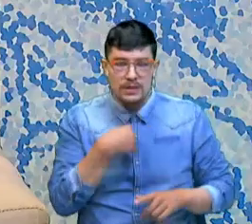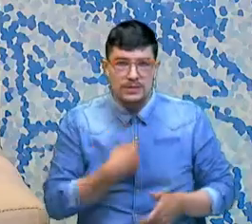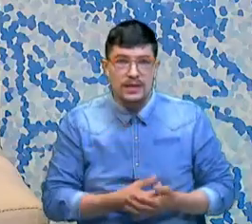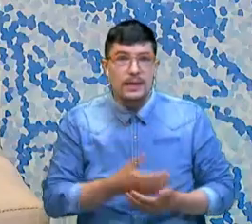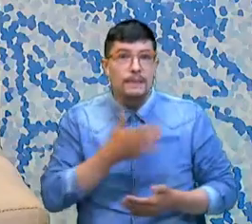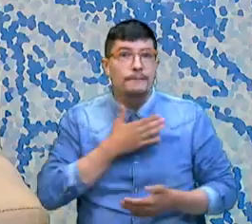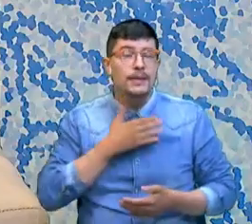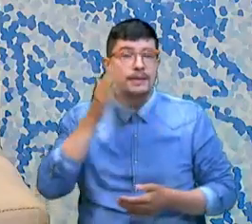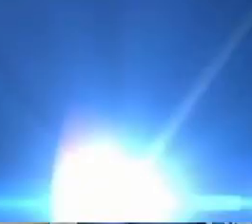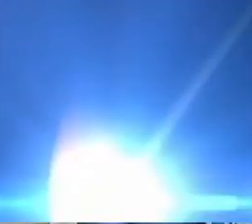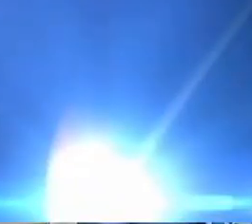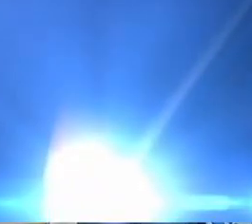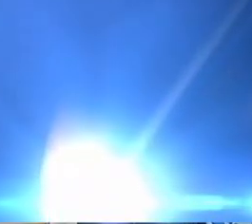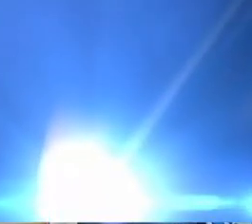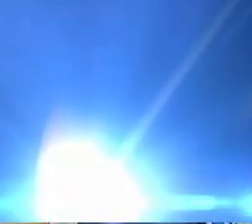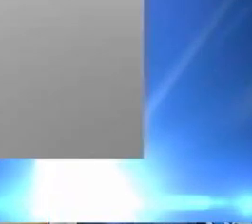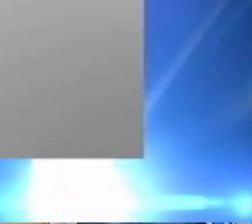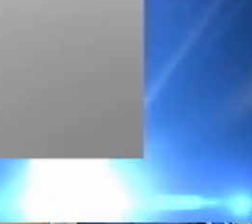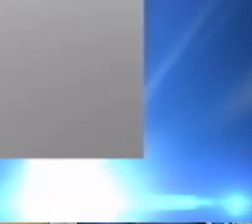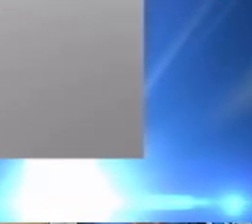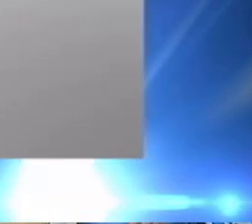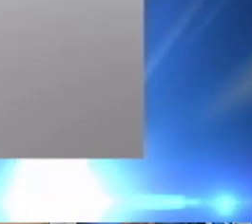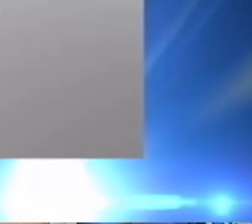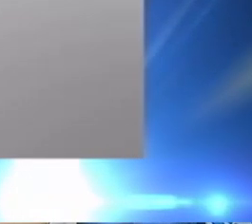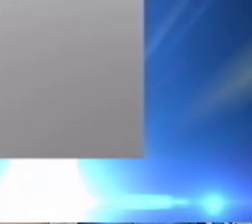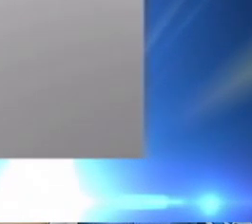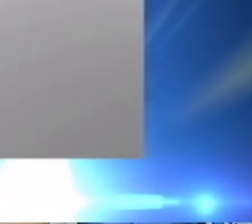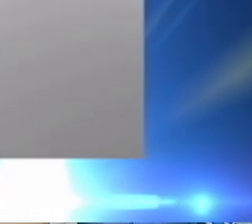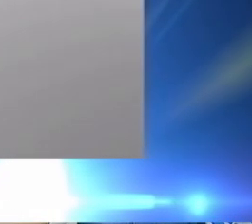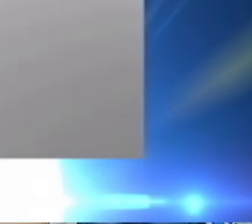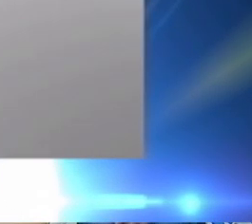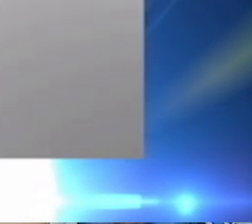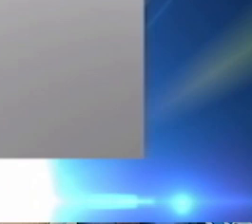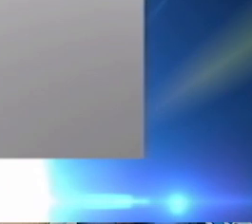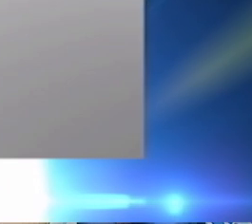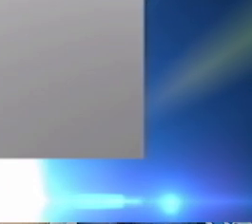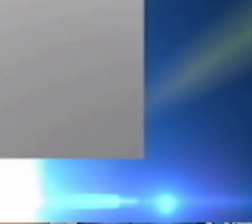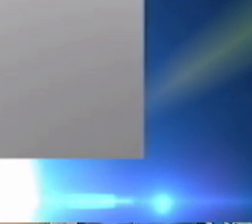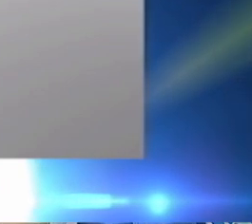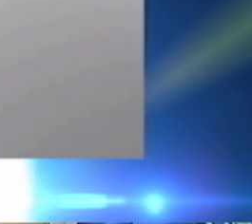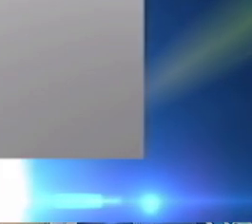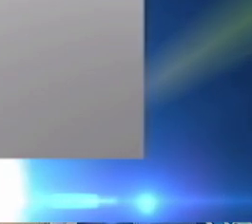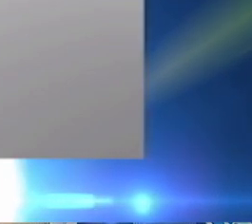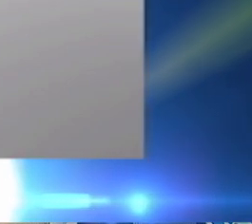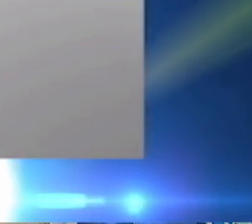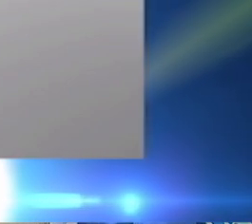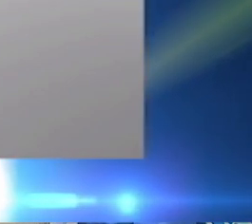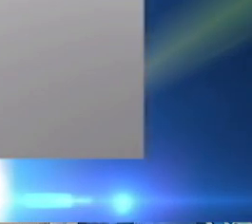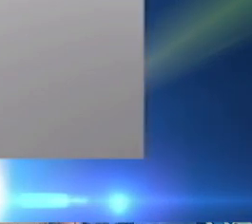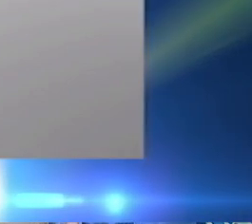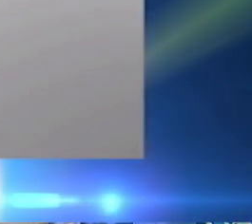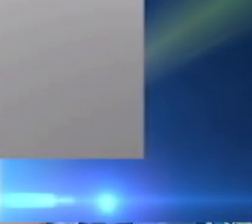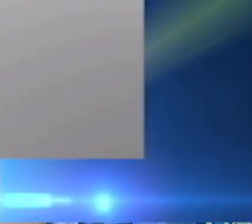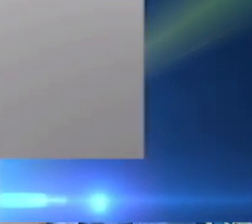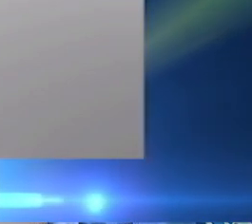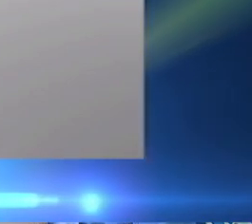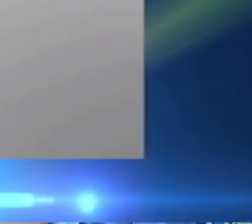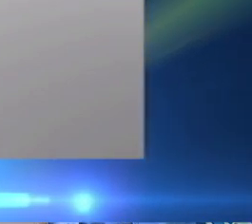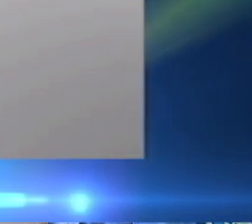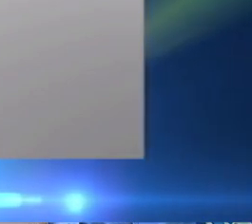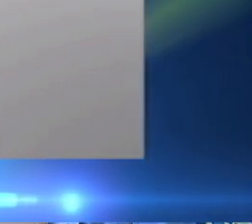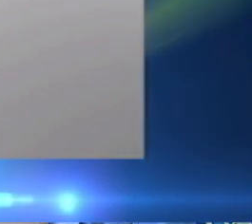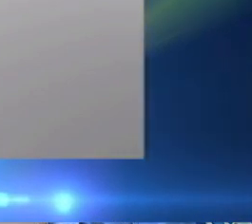mi pensión por invalidez desde el año 2009. En el 2012 cambié por pensión de vejez.